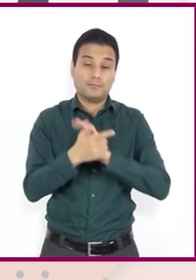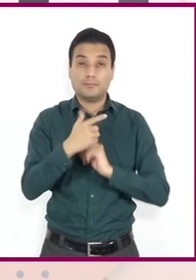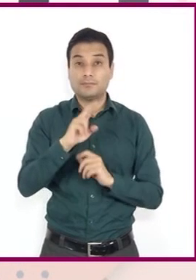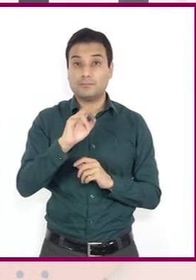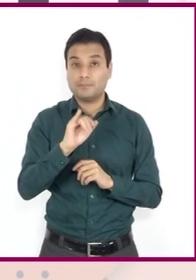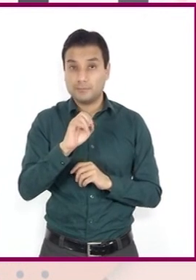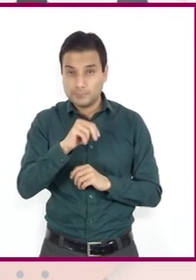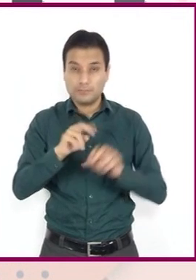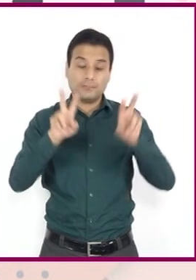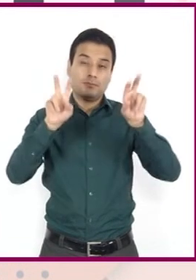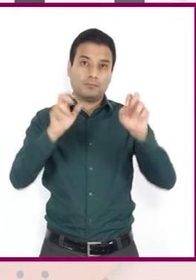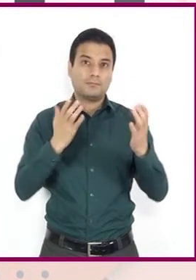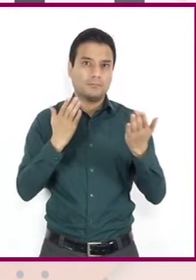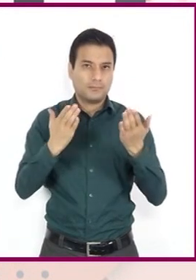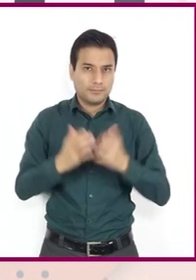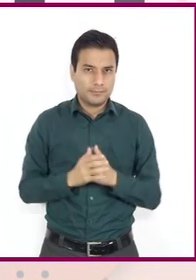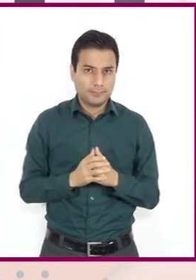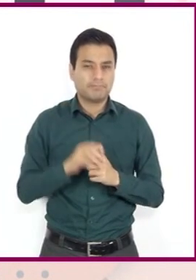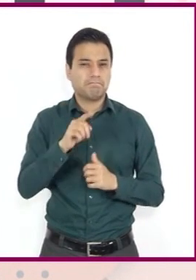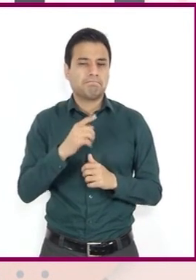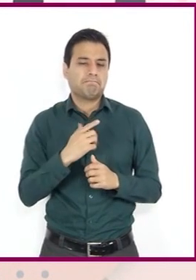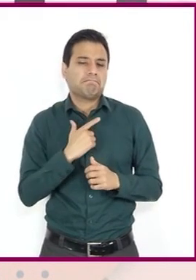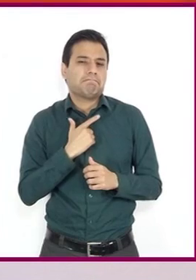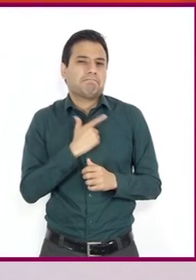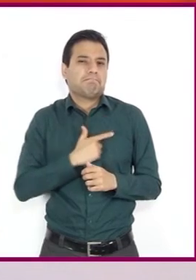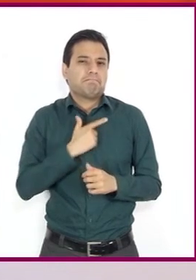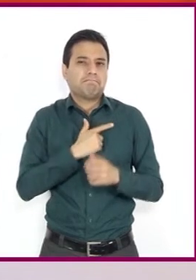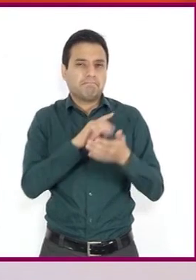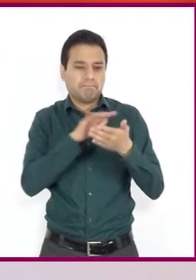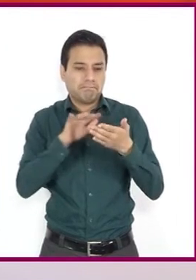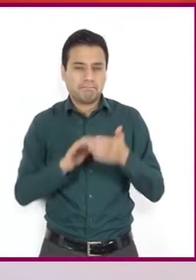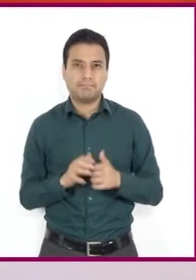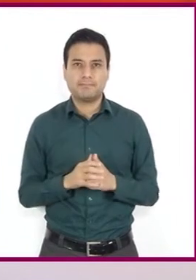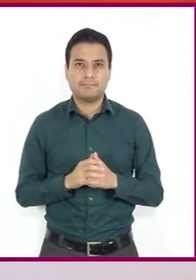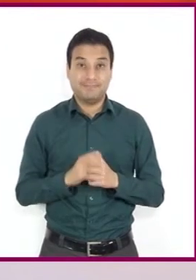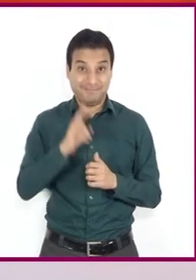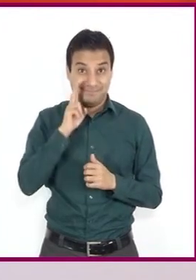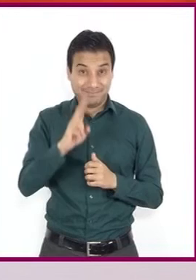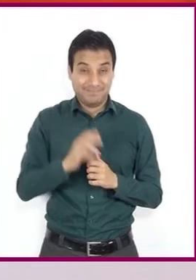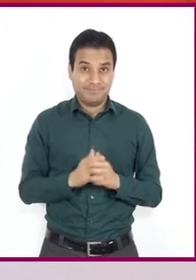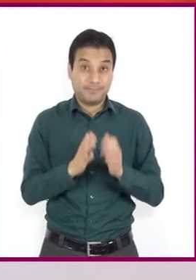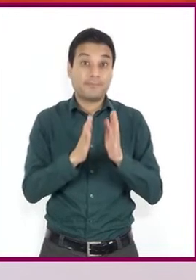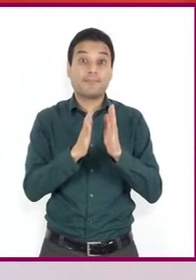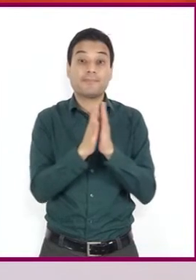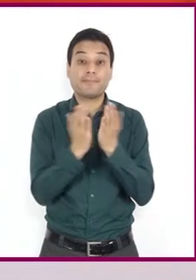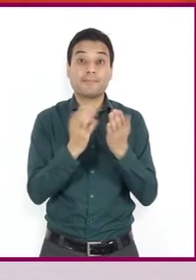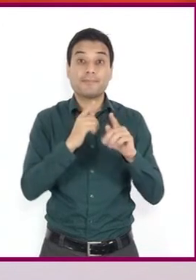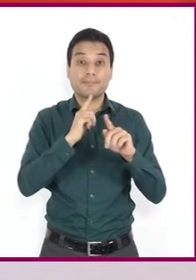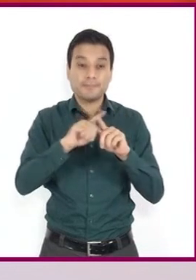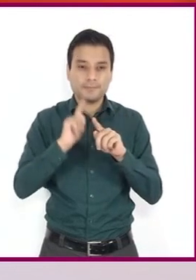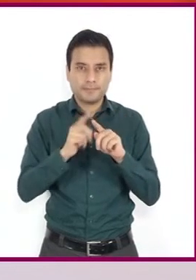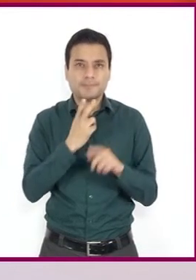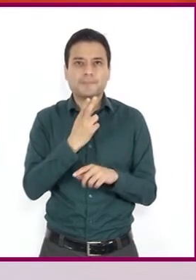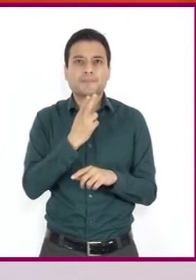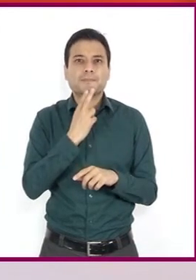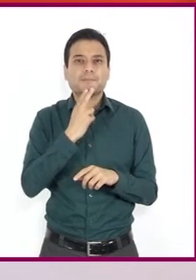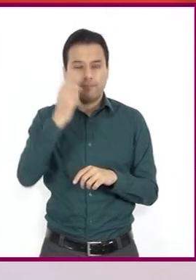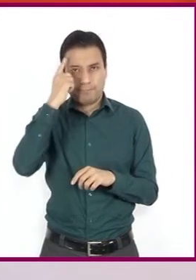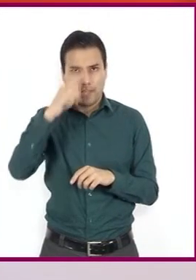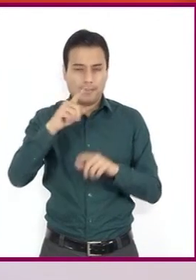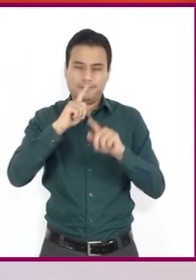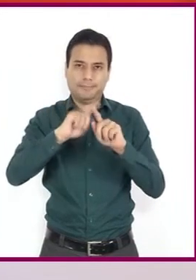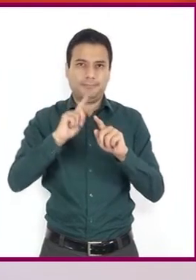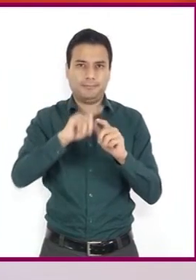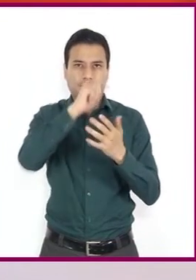comparar temas. Para disfrutar. Como vimos, las fuentes literarias pueden ser útiles para varios